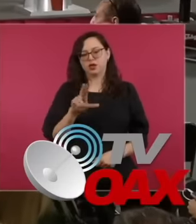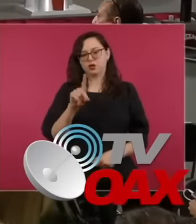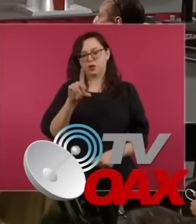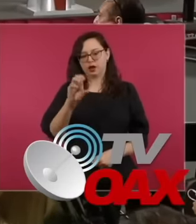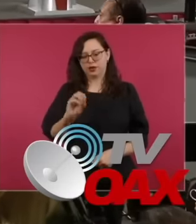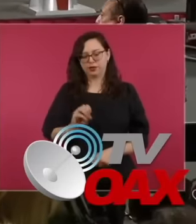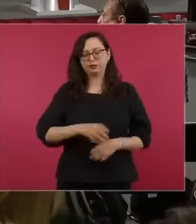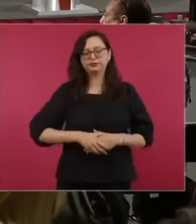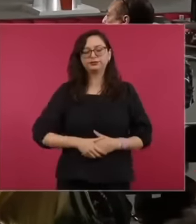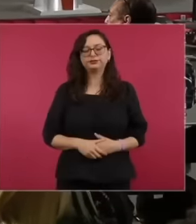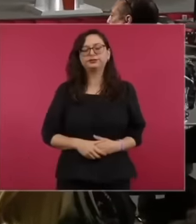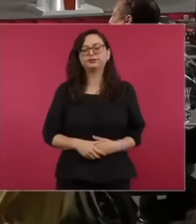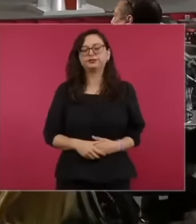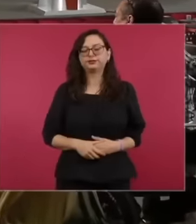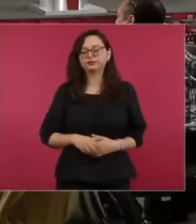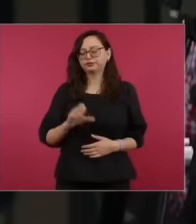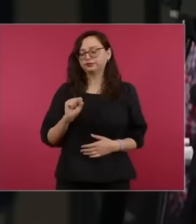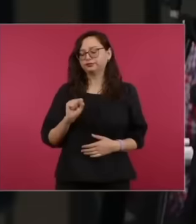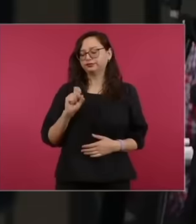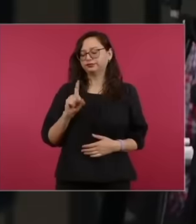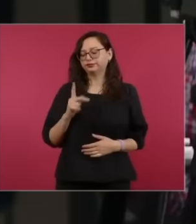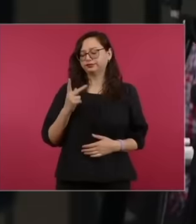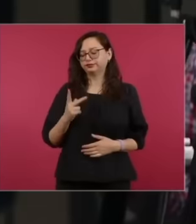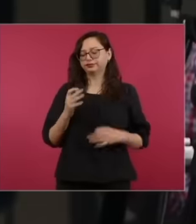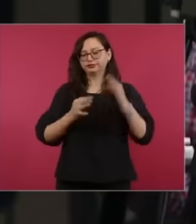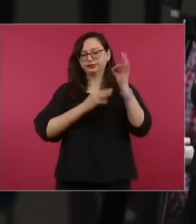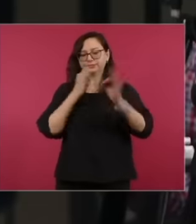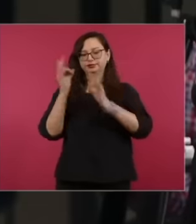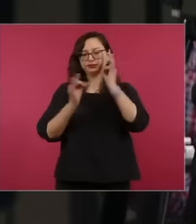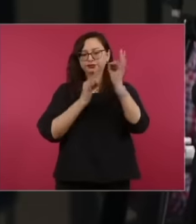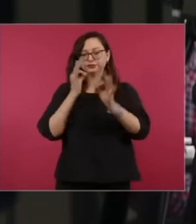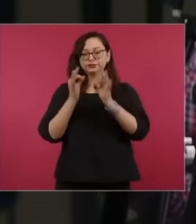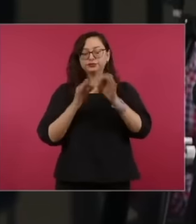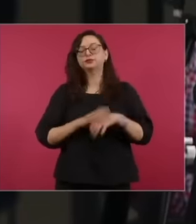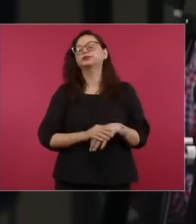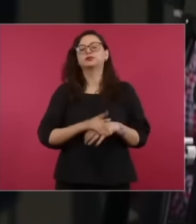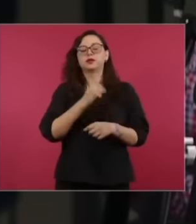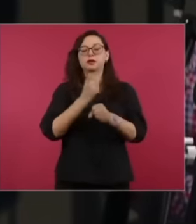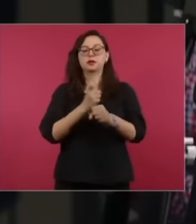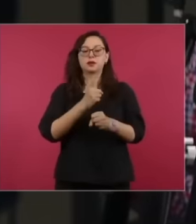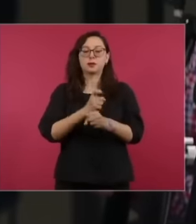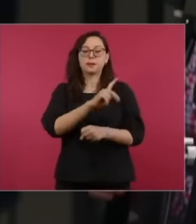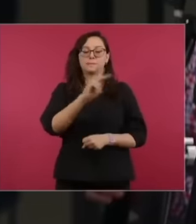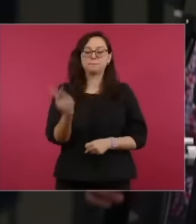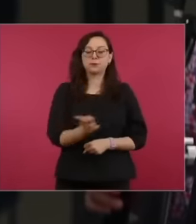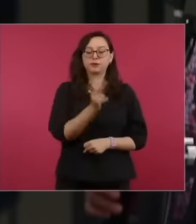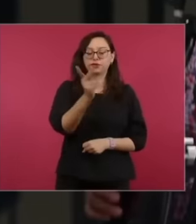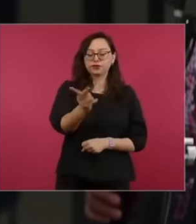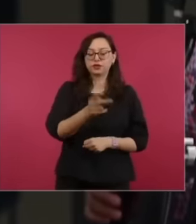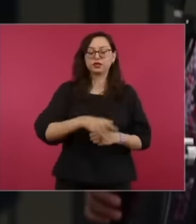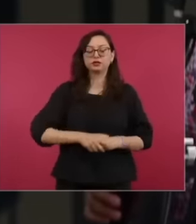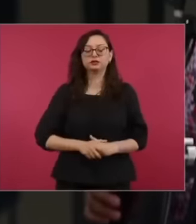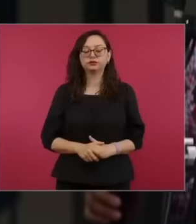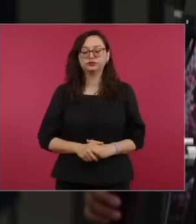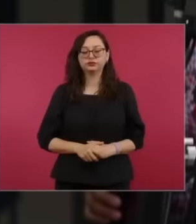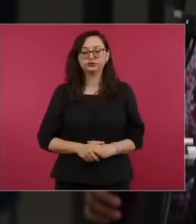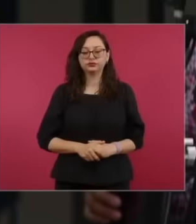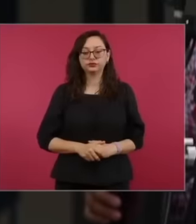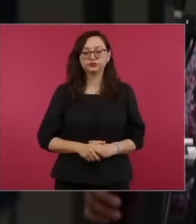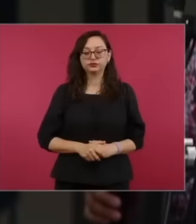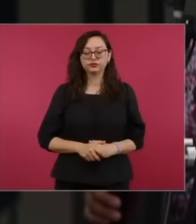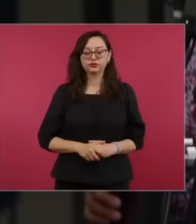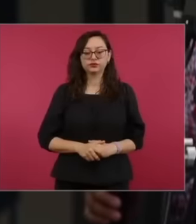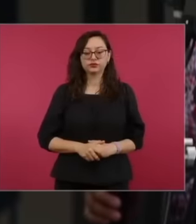Mi primera pregunta es, ¿qué opinión le merece a usted, señor presidente, esta campaña que están